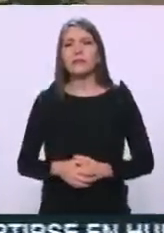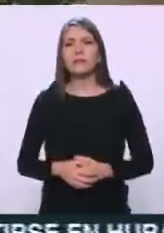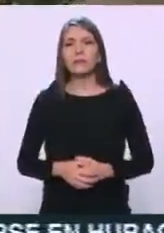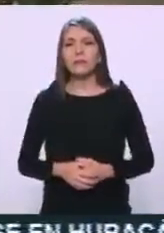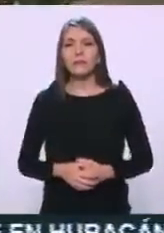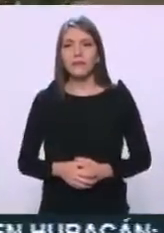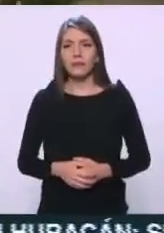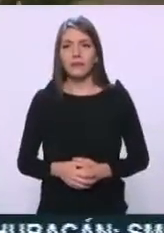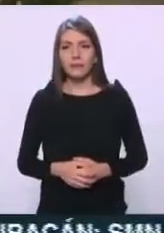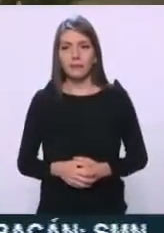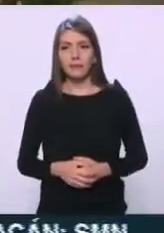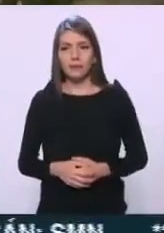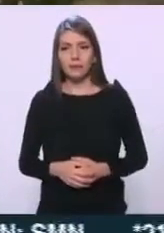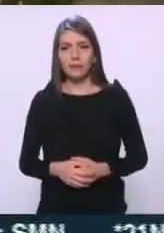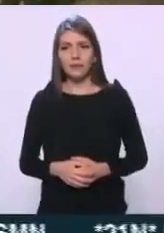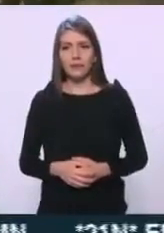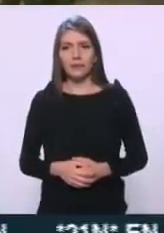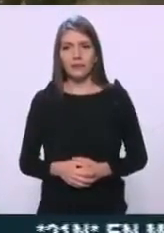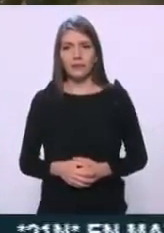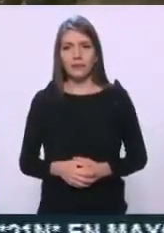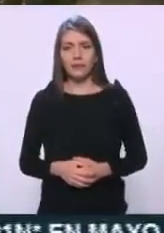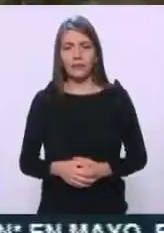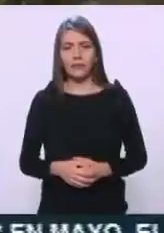en 21 Noticias.